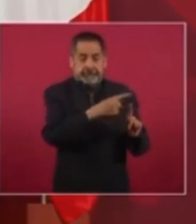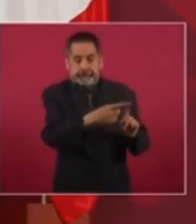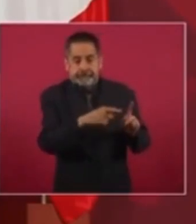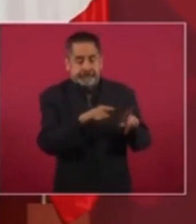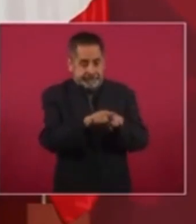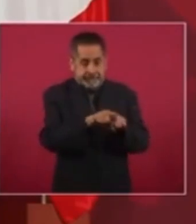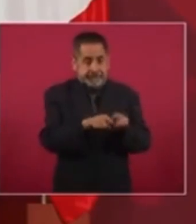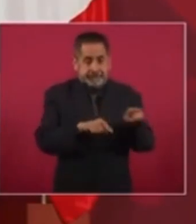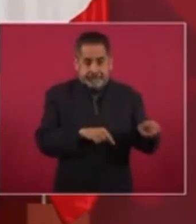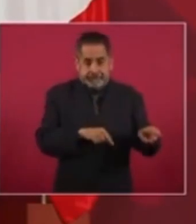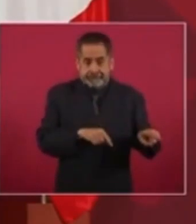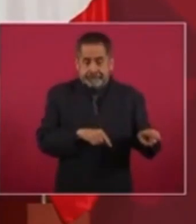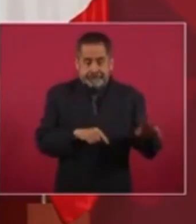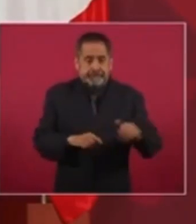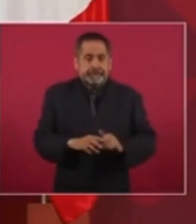Brando